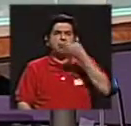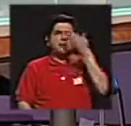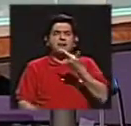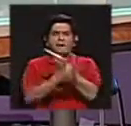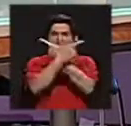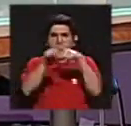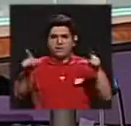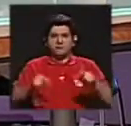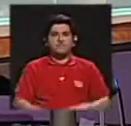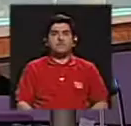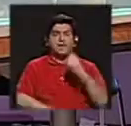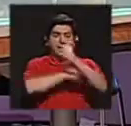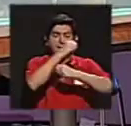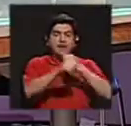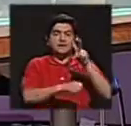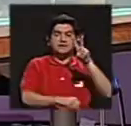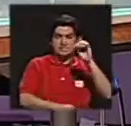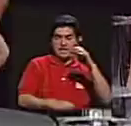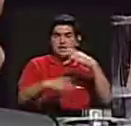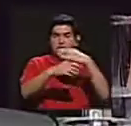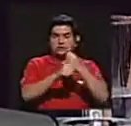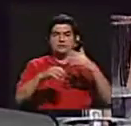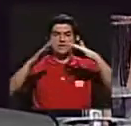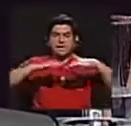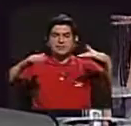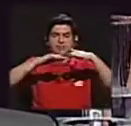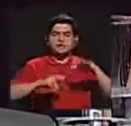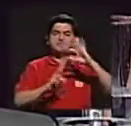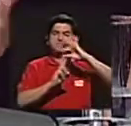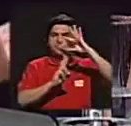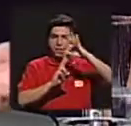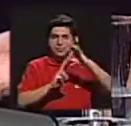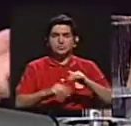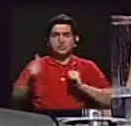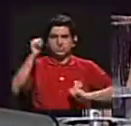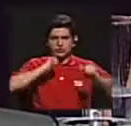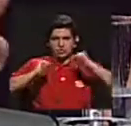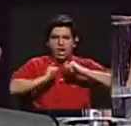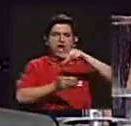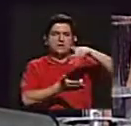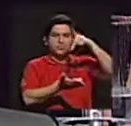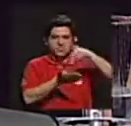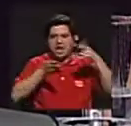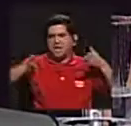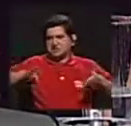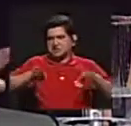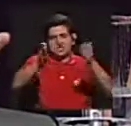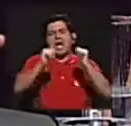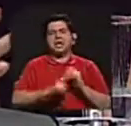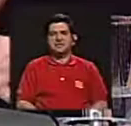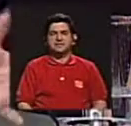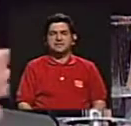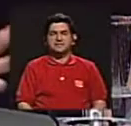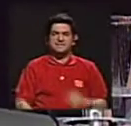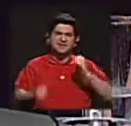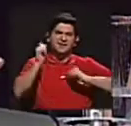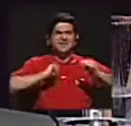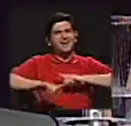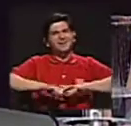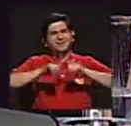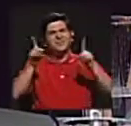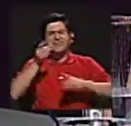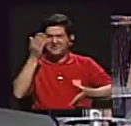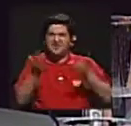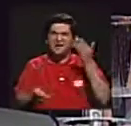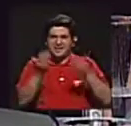por supuesto, en el siglo XX se hace en espacios alternativos, en teatros y en plazas o calles. Entonces, el caso del teatro es distinto un poco